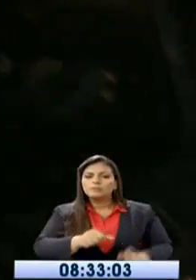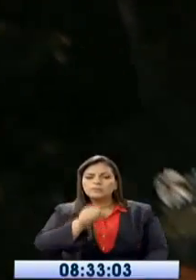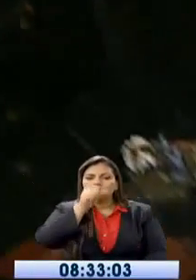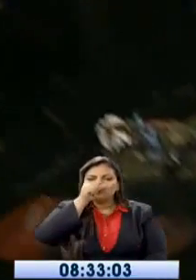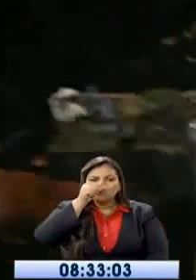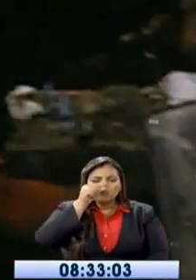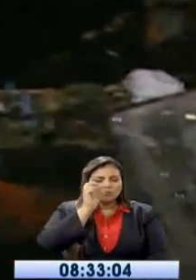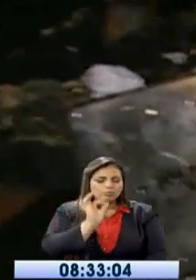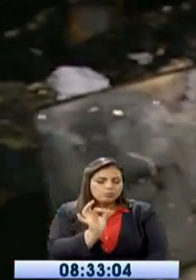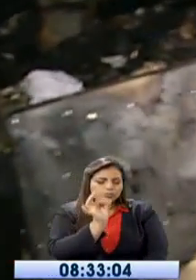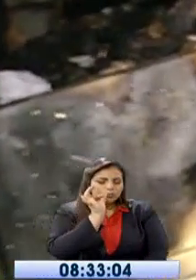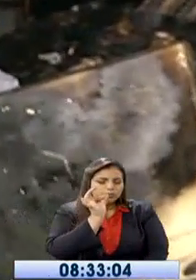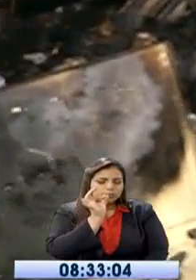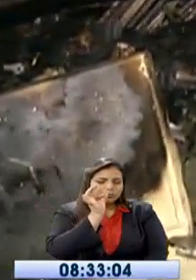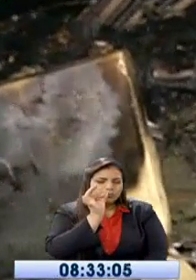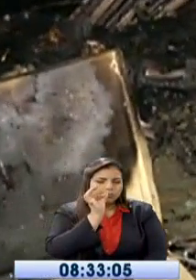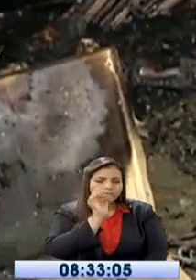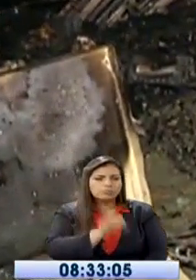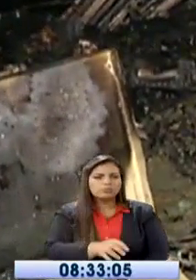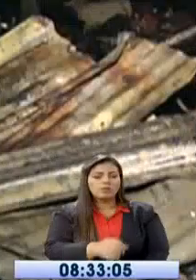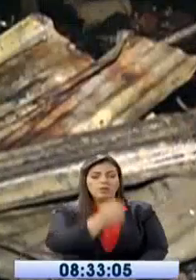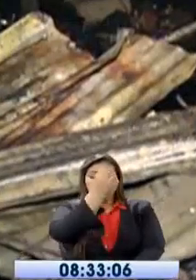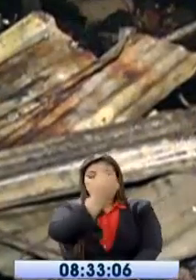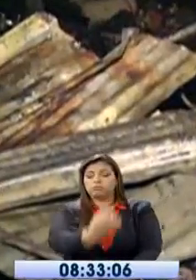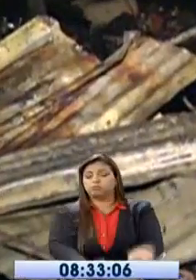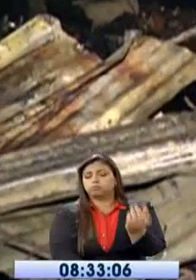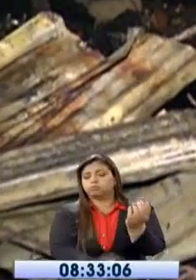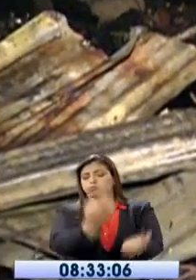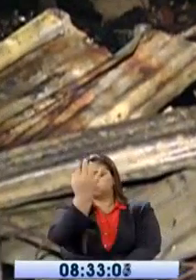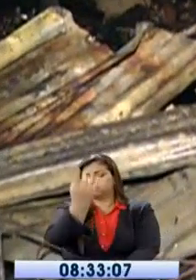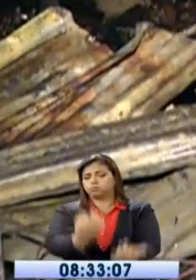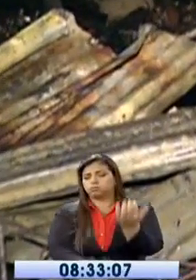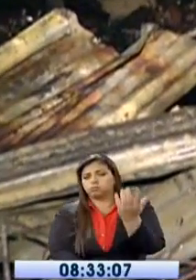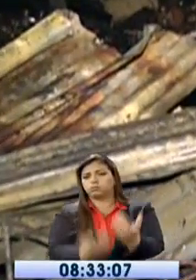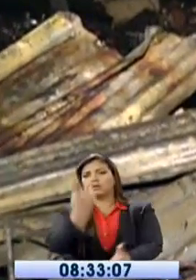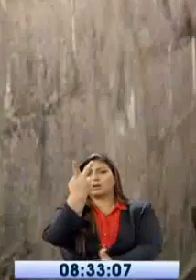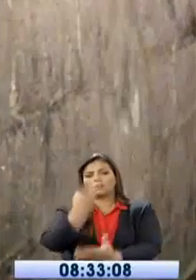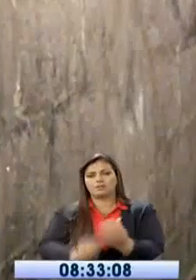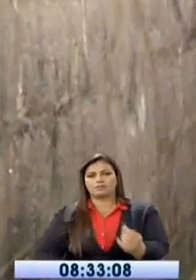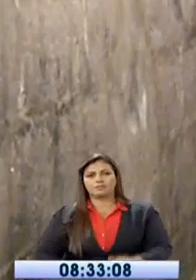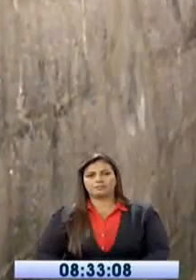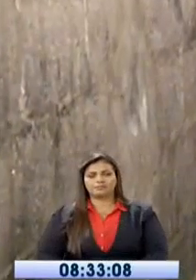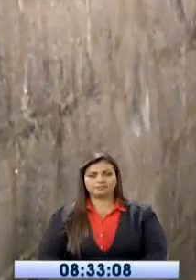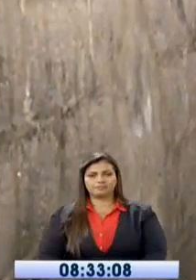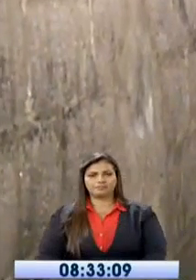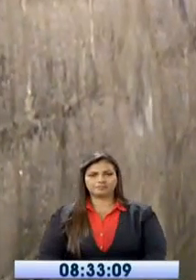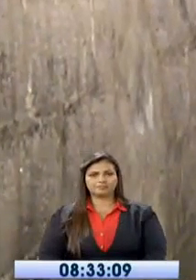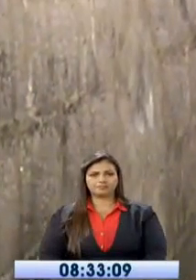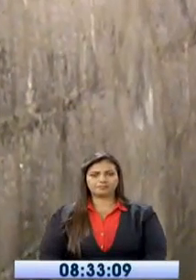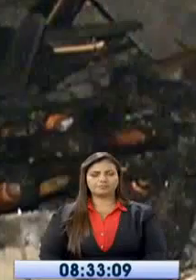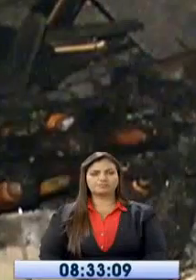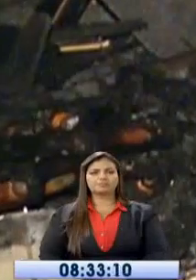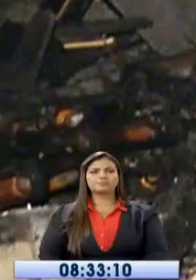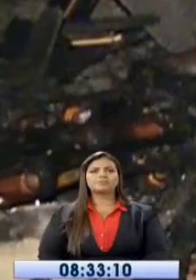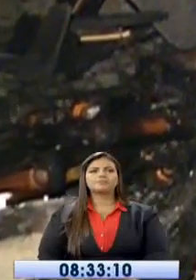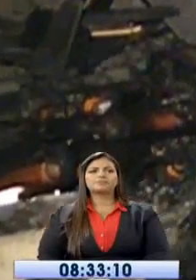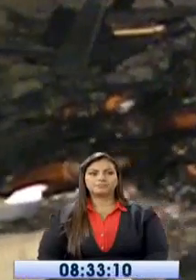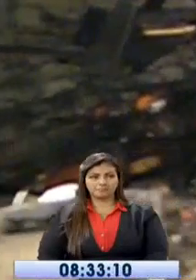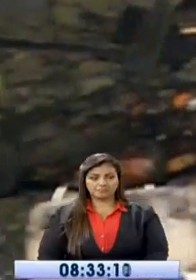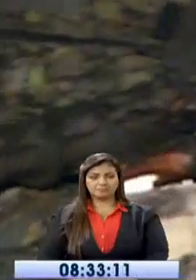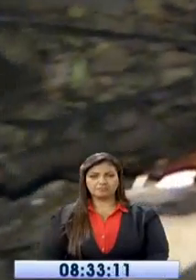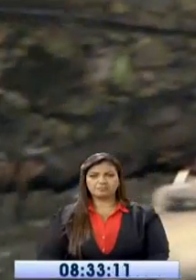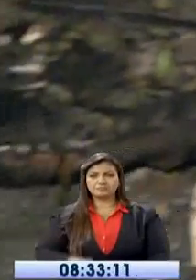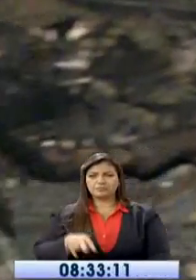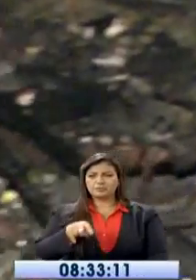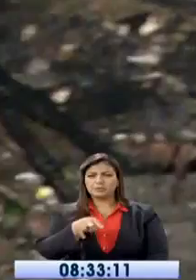Un incendio consumió dos viviendas de construcción mixta ubicadas en la cooperativa Voluntad de Dios en el noroeste de Guayaquil. En uno de